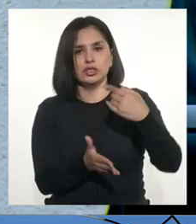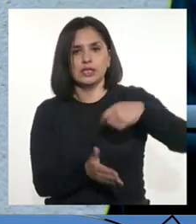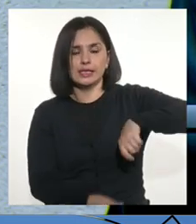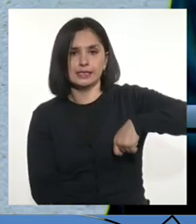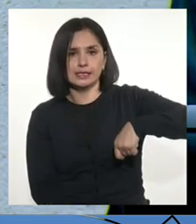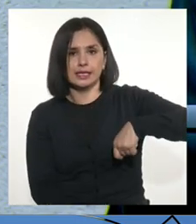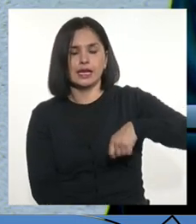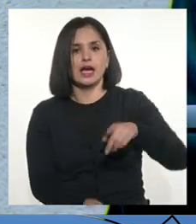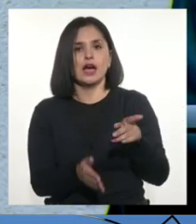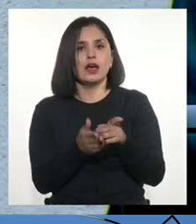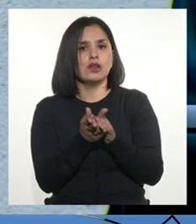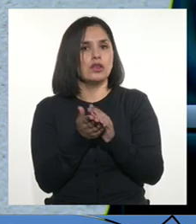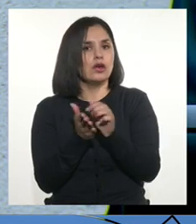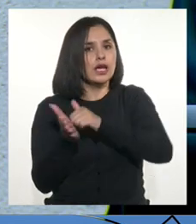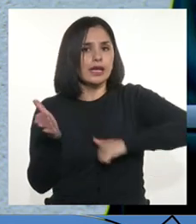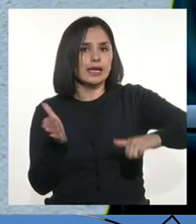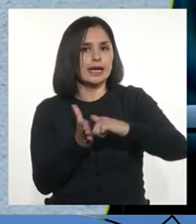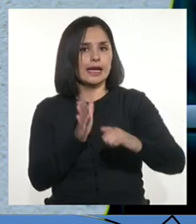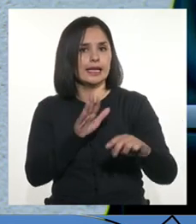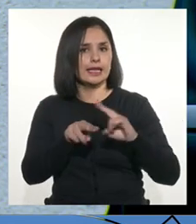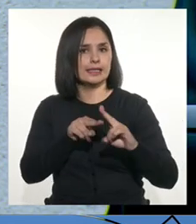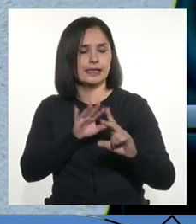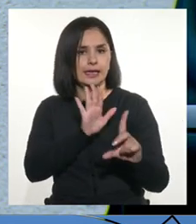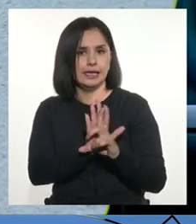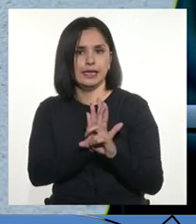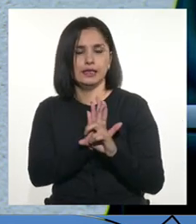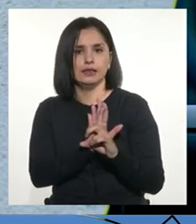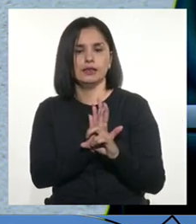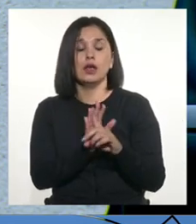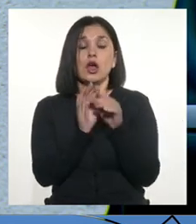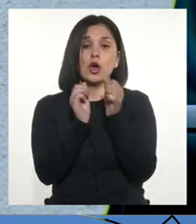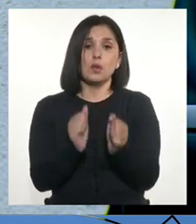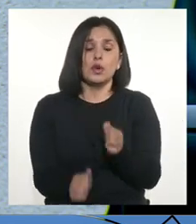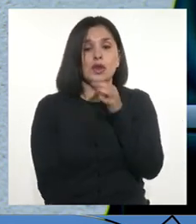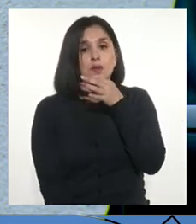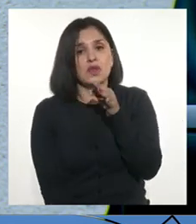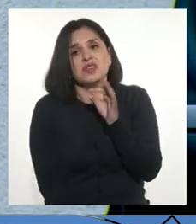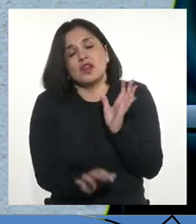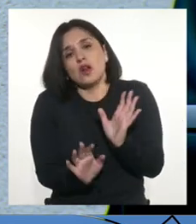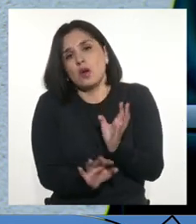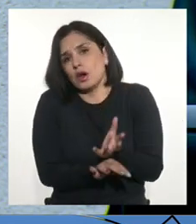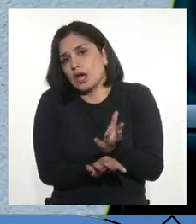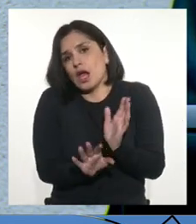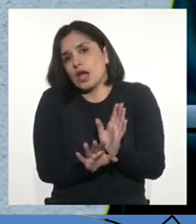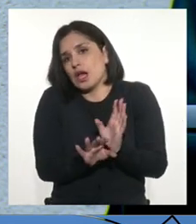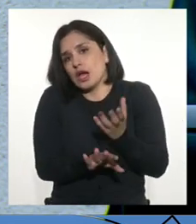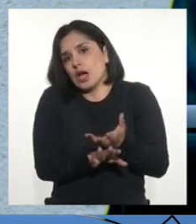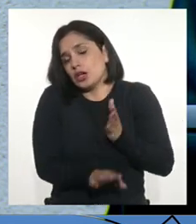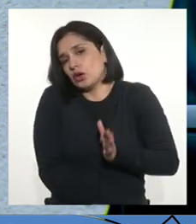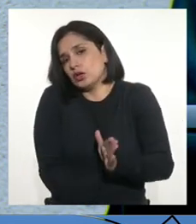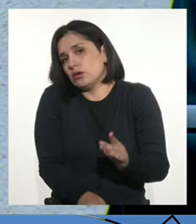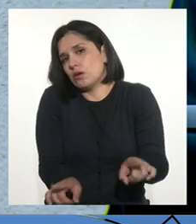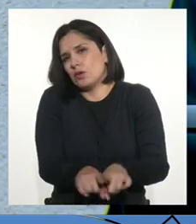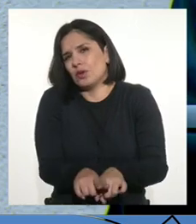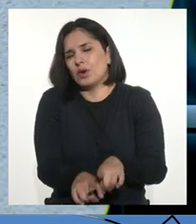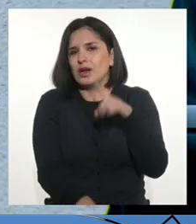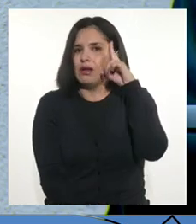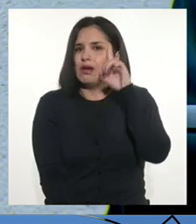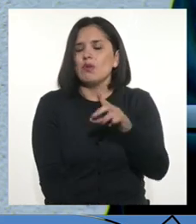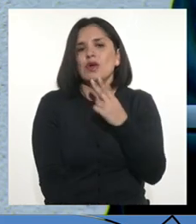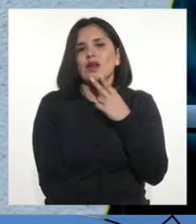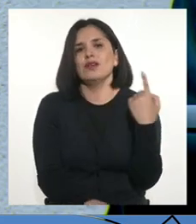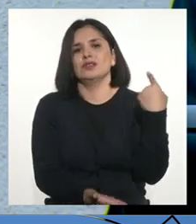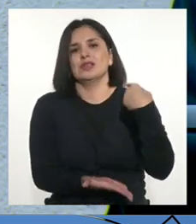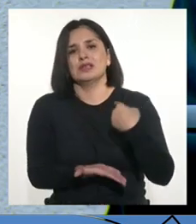legislativa no podemos seguir postergando la podemos decir bueno es lo que hay así lo tenemos sigamos como estamos pero la vida no se